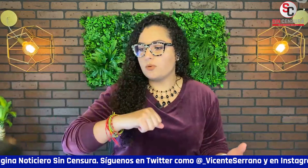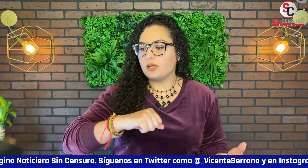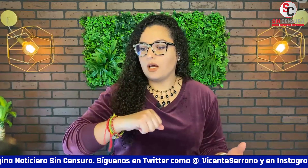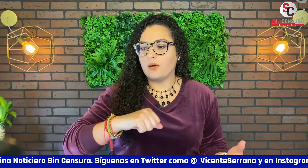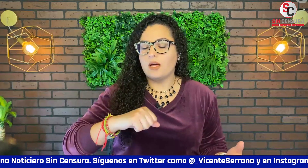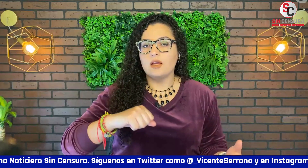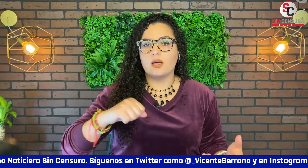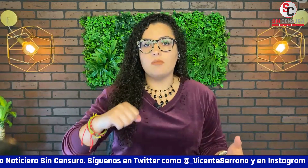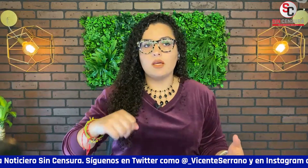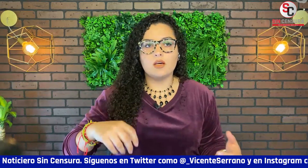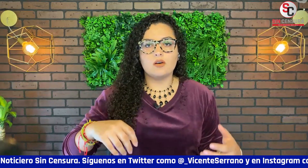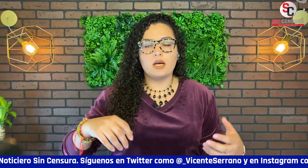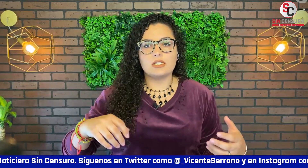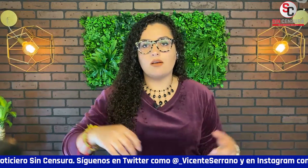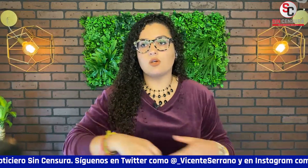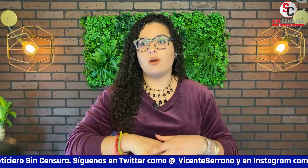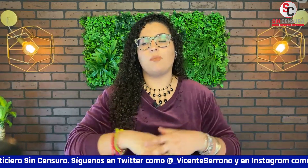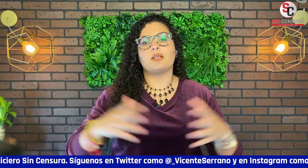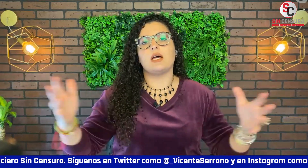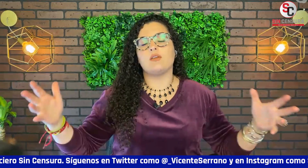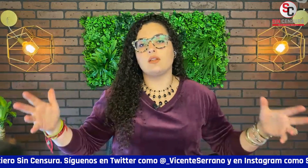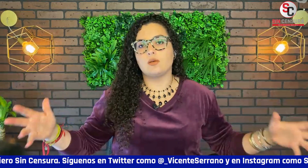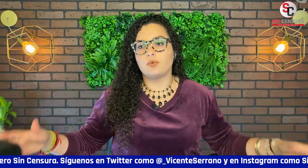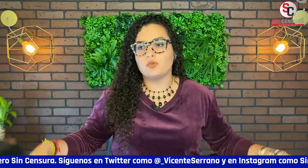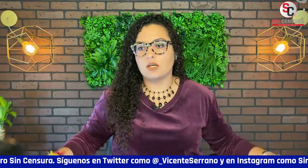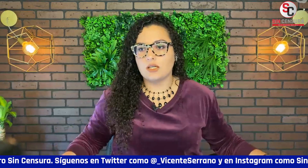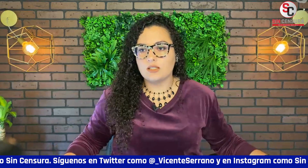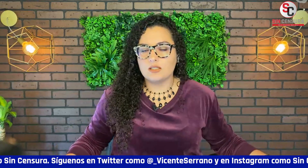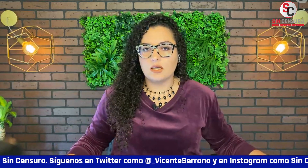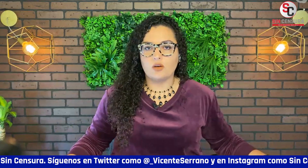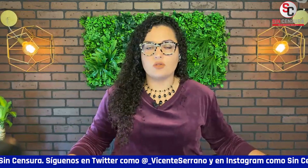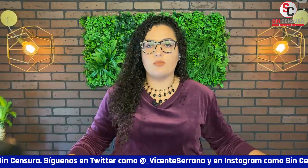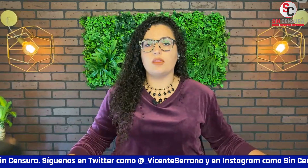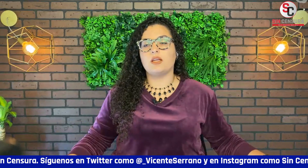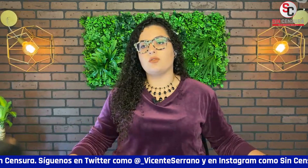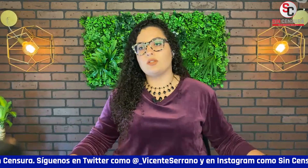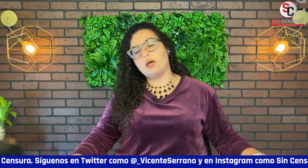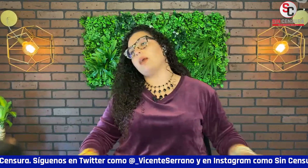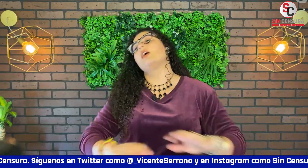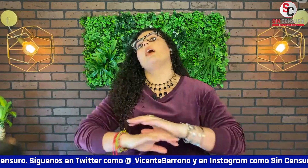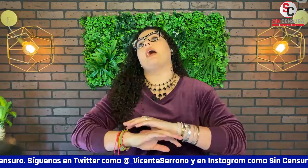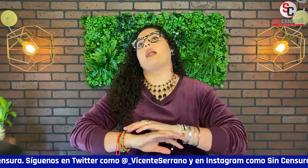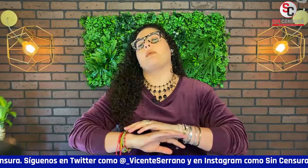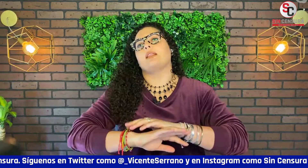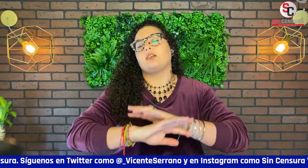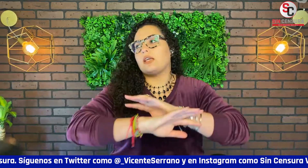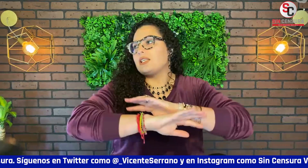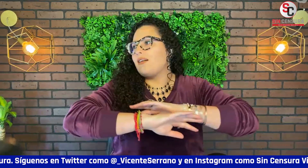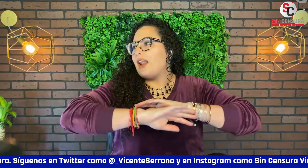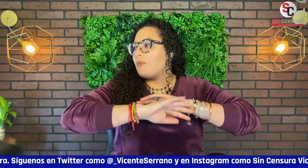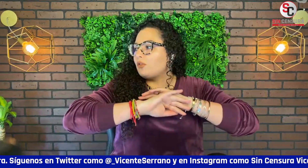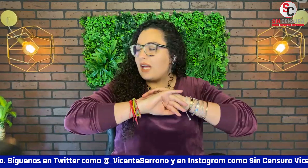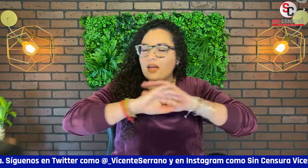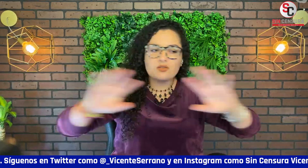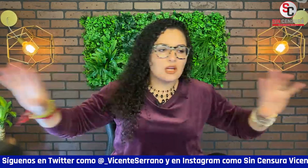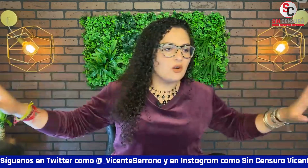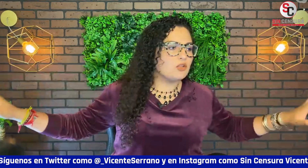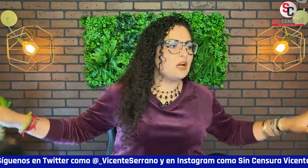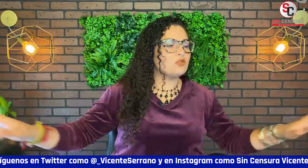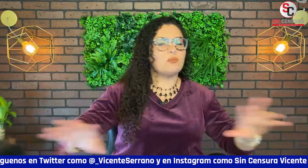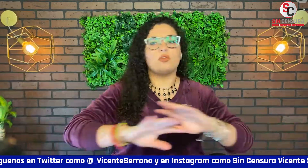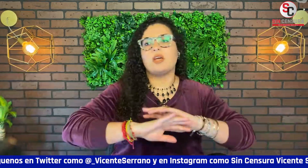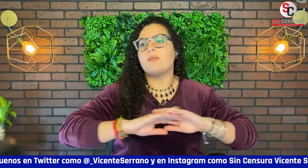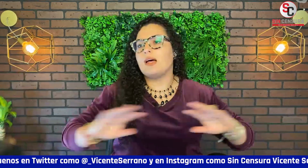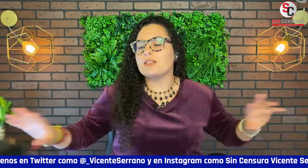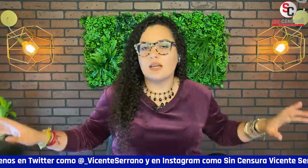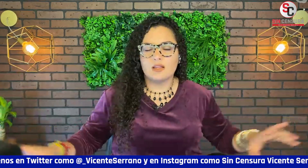Times publicaba que México estaba sobrepasado en tiempos de crisis y que los cementerios estaban que estaban agotados, que ya